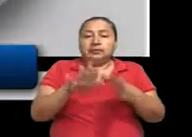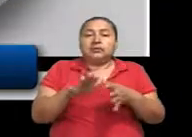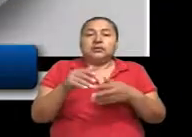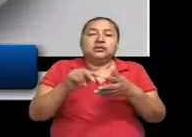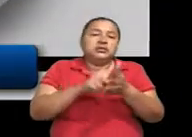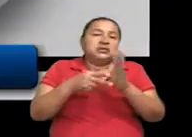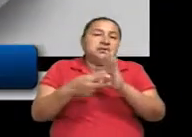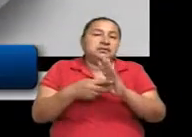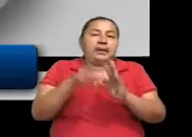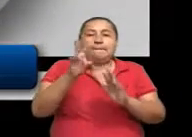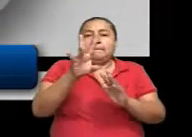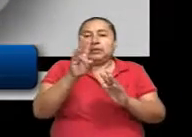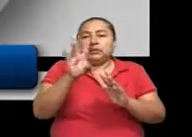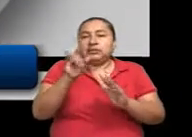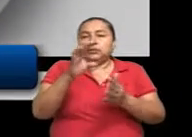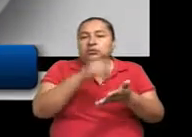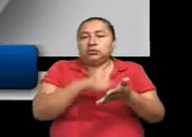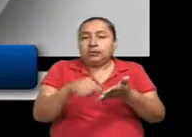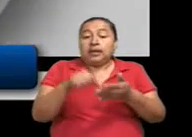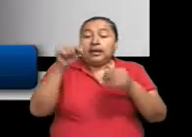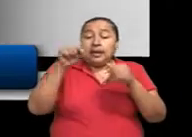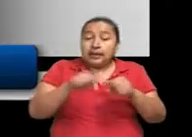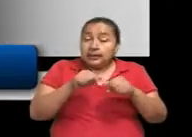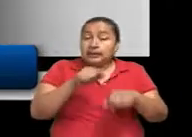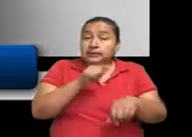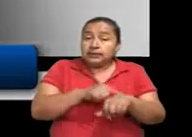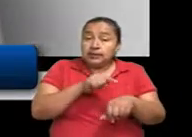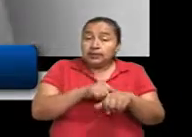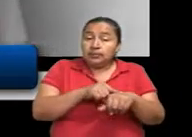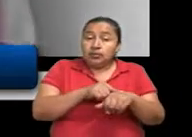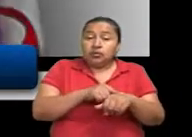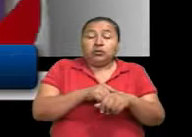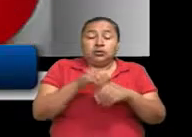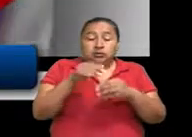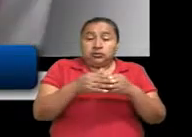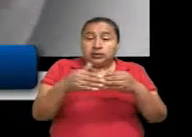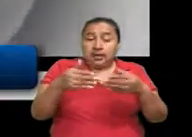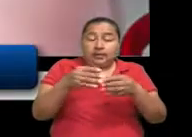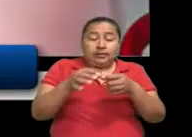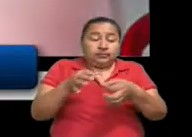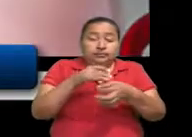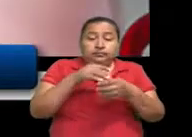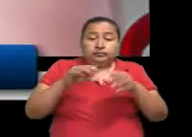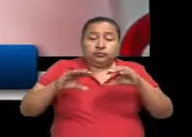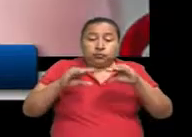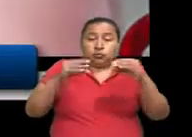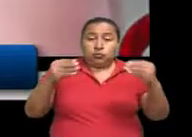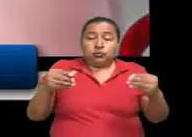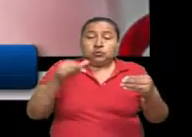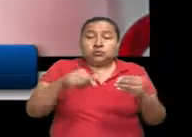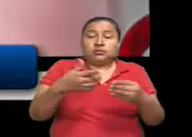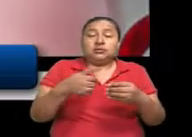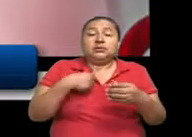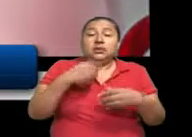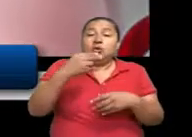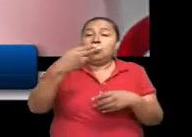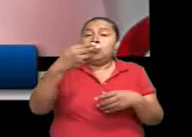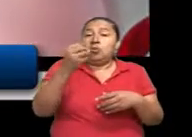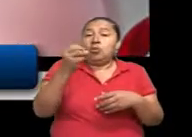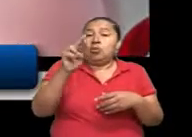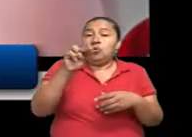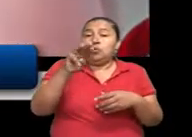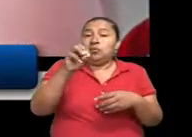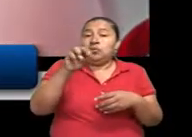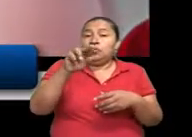de las 25 semanas. En ese momento, estos testículos necesitan de hormonas, que es la que está produciendo ya